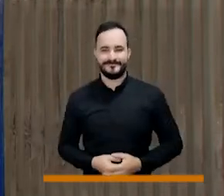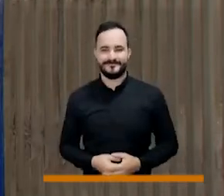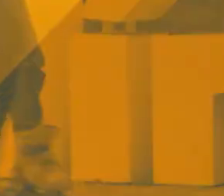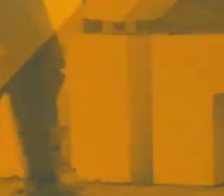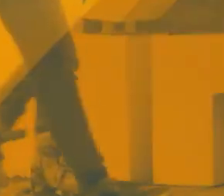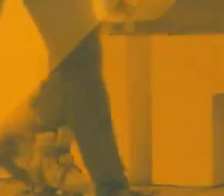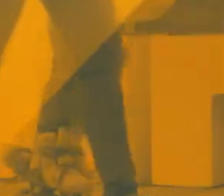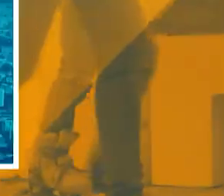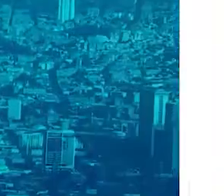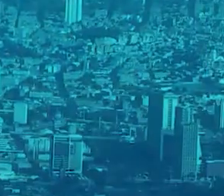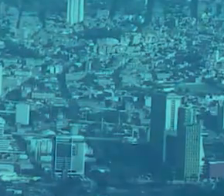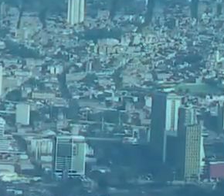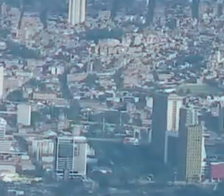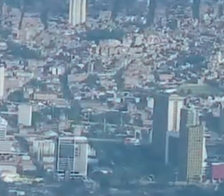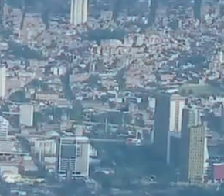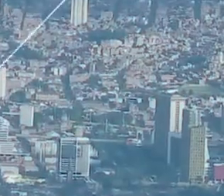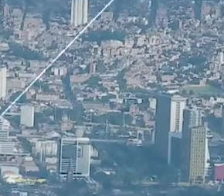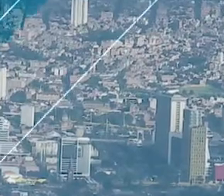para.